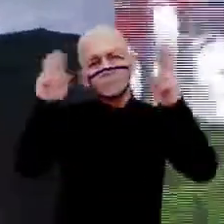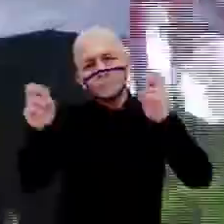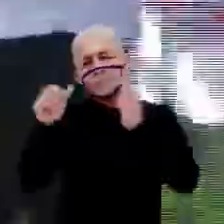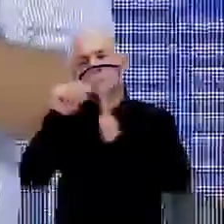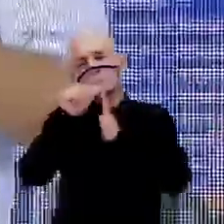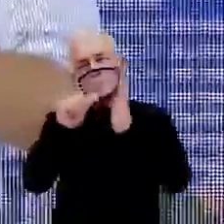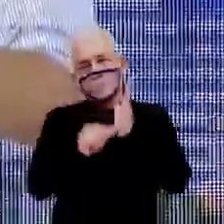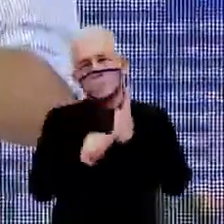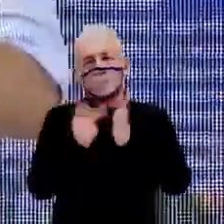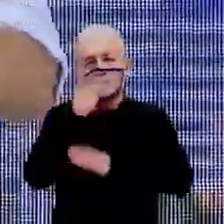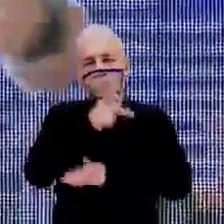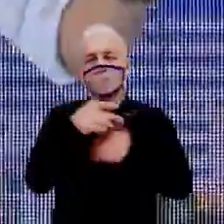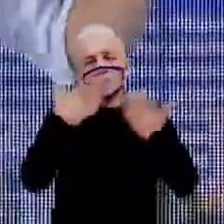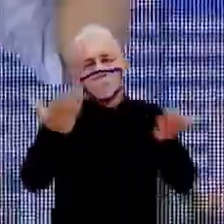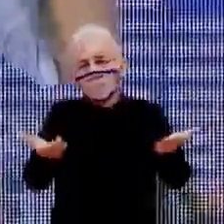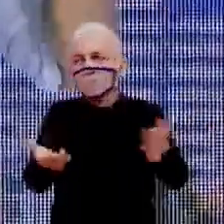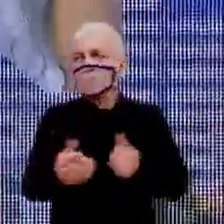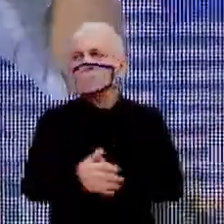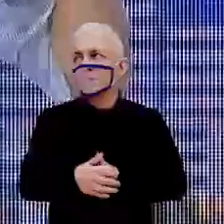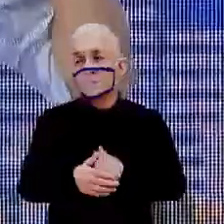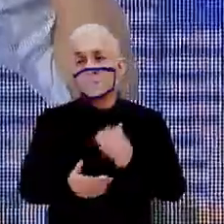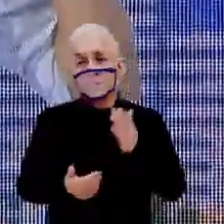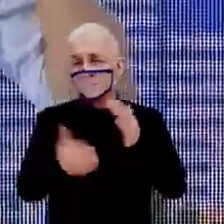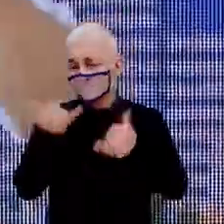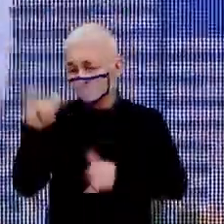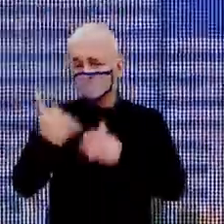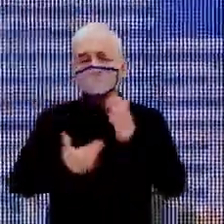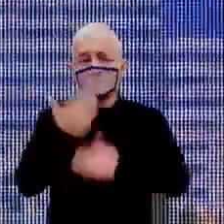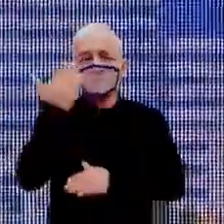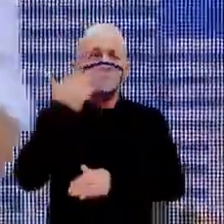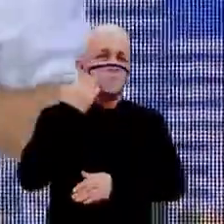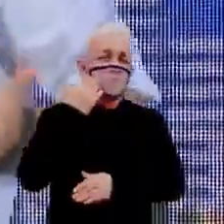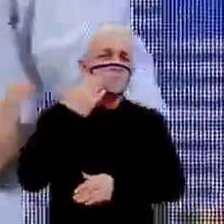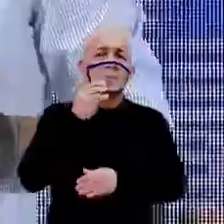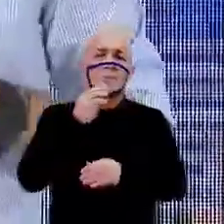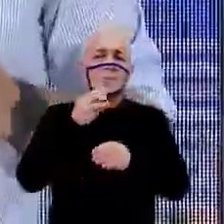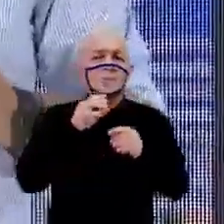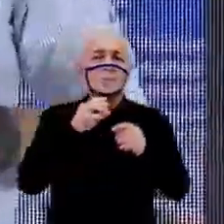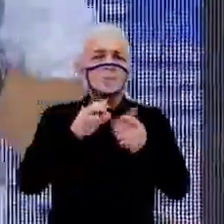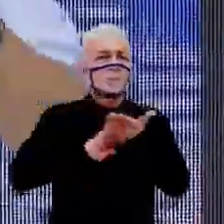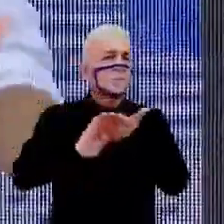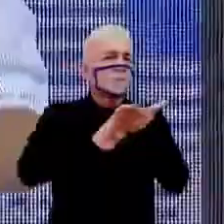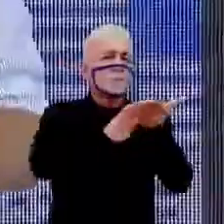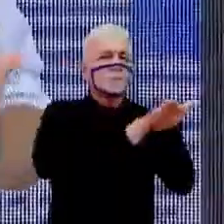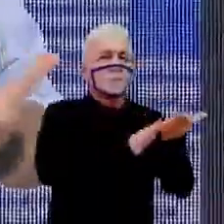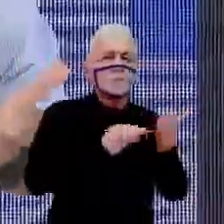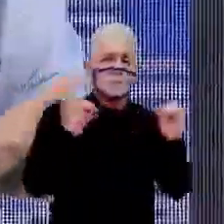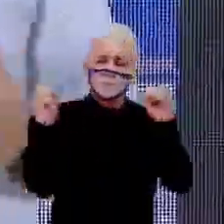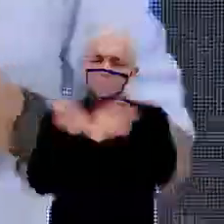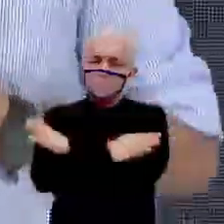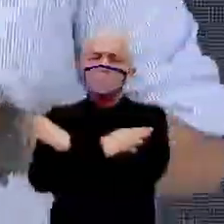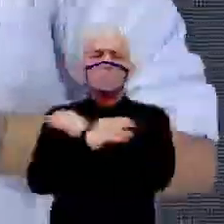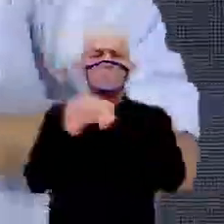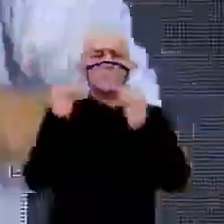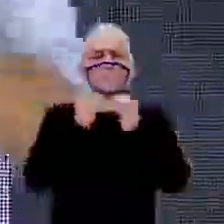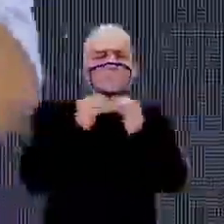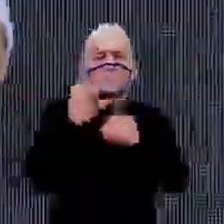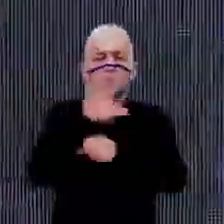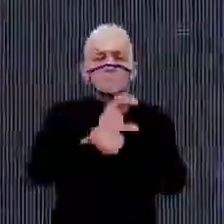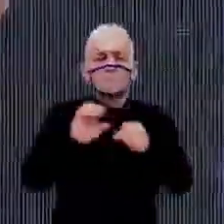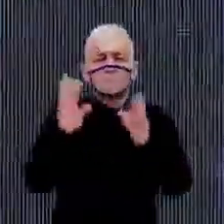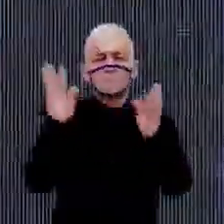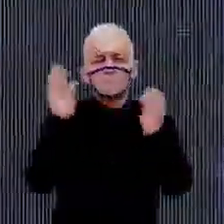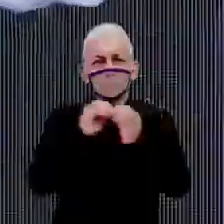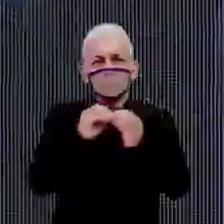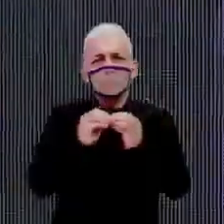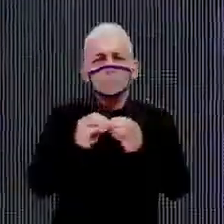proyecto. Este proyecto ya arrancó, con la recuperación de bulevares, arrancó con el embellecimiento de la ciudad, arrancó